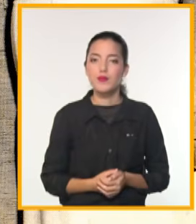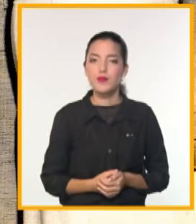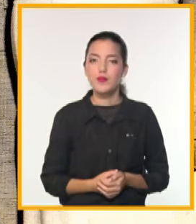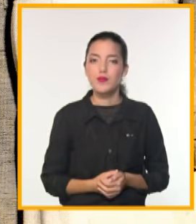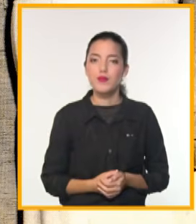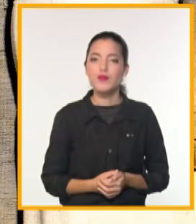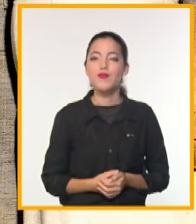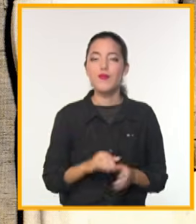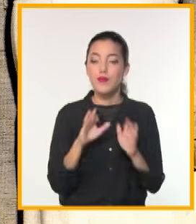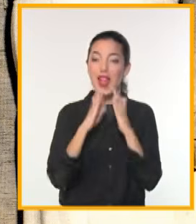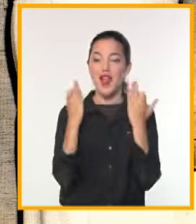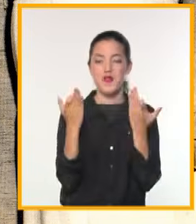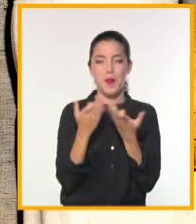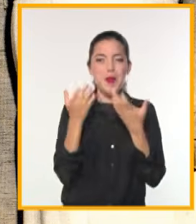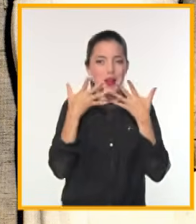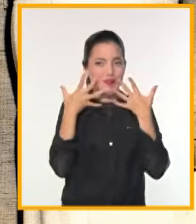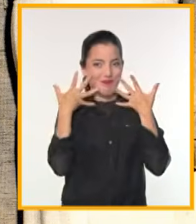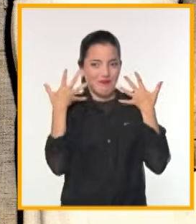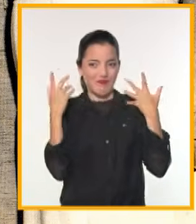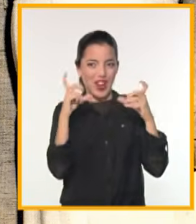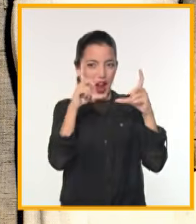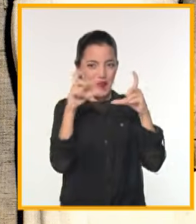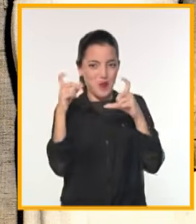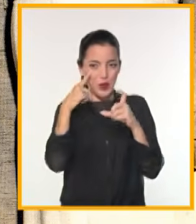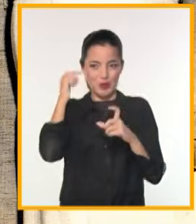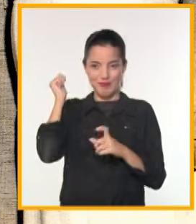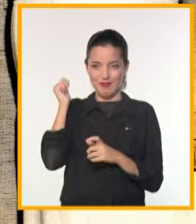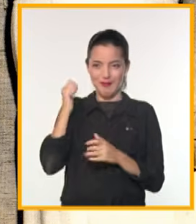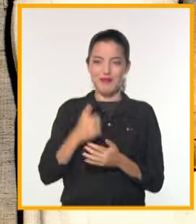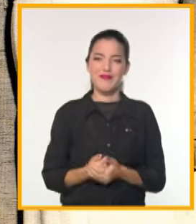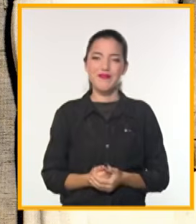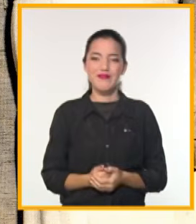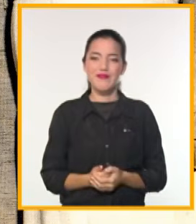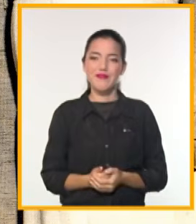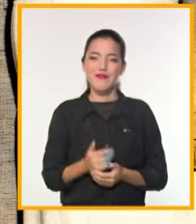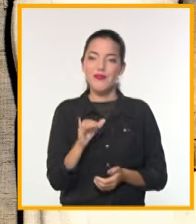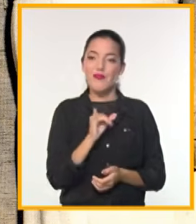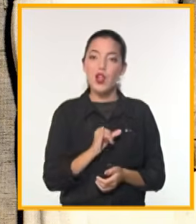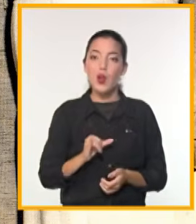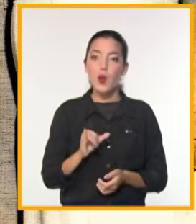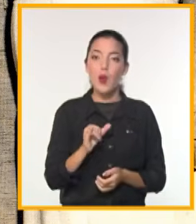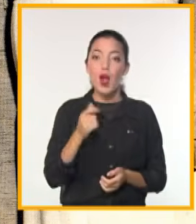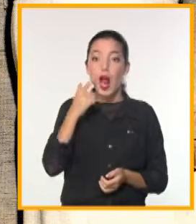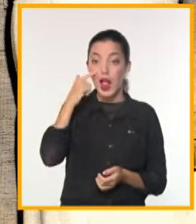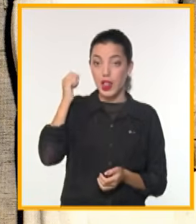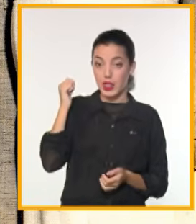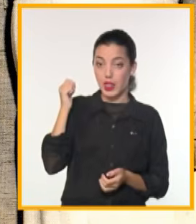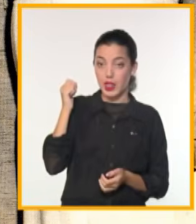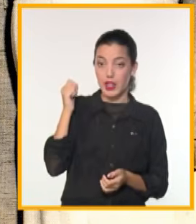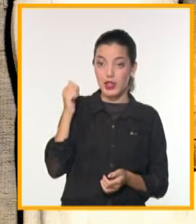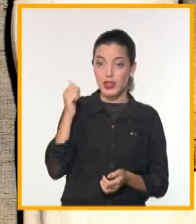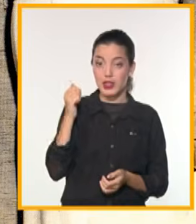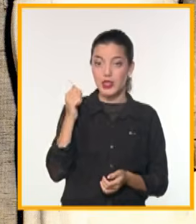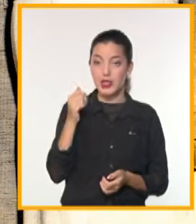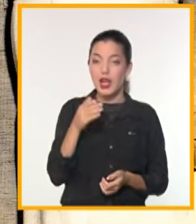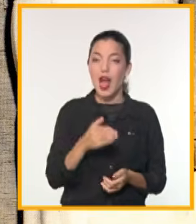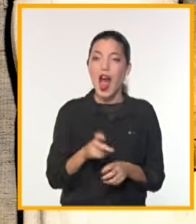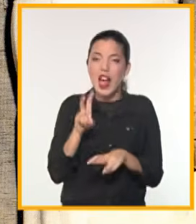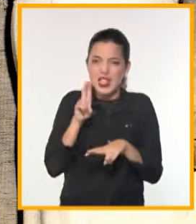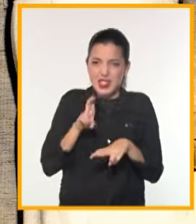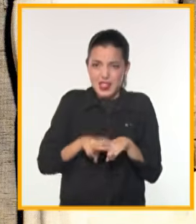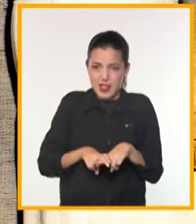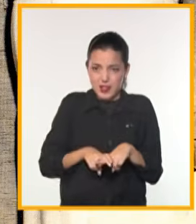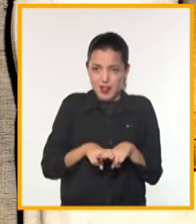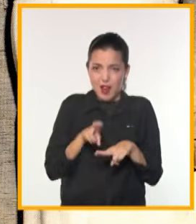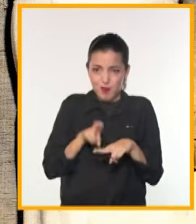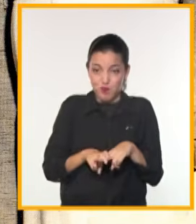Esta es la Pérez. maestra, la que está ahí entre mi papá y mi tía Tita, es la maestra Elena, que es la que está La